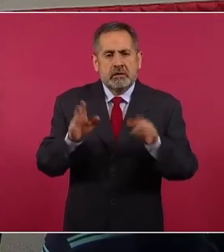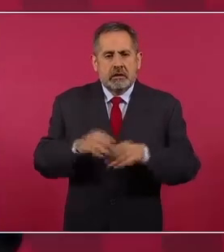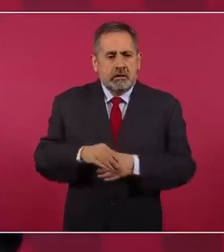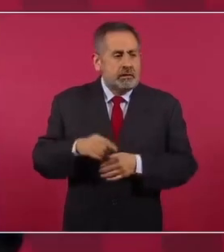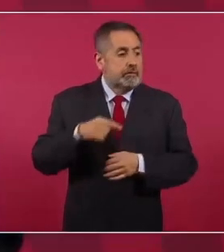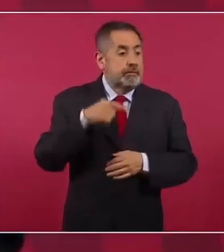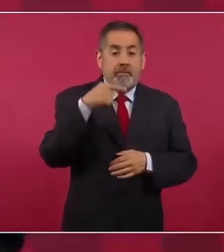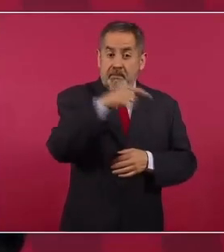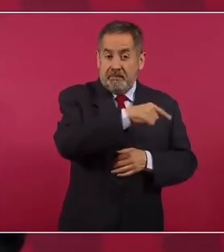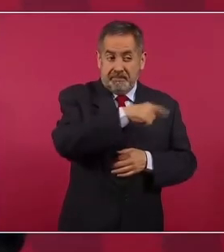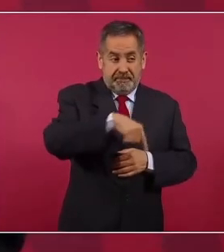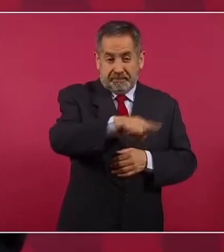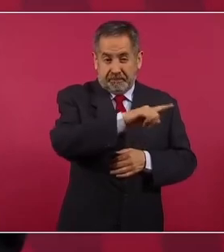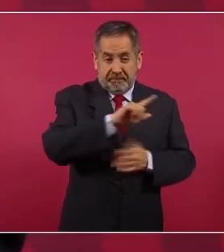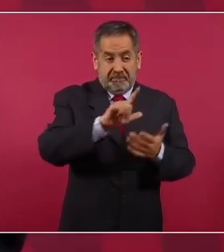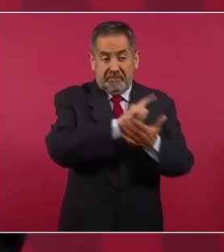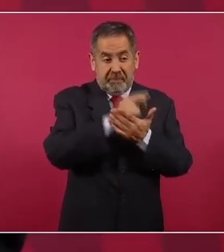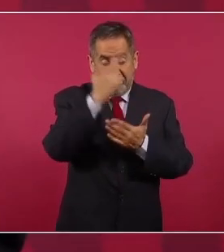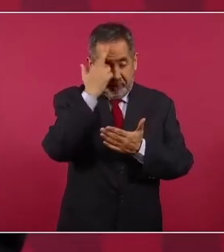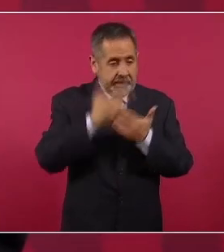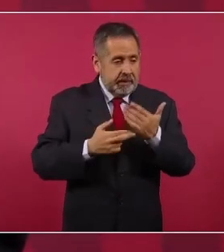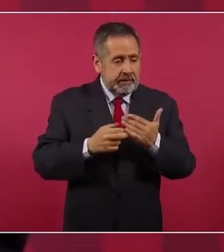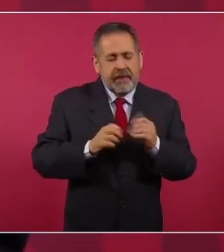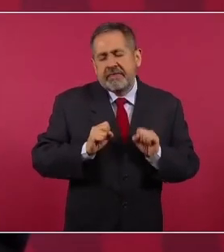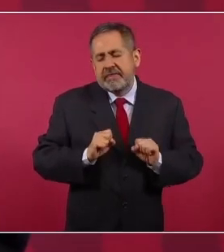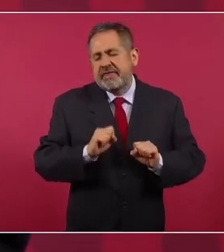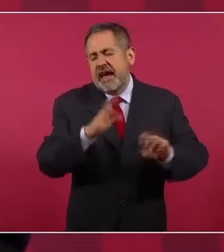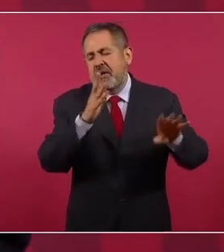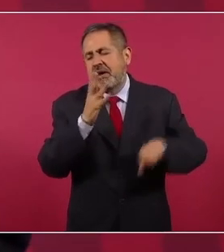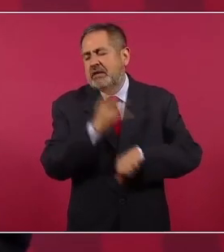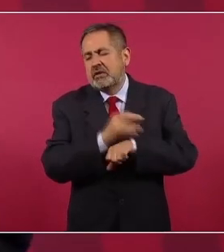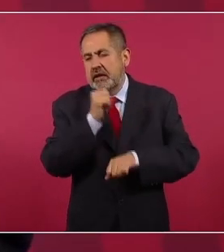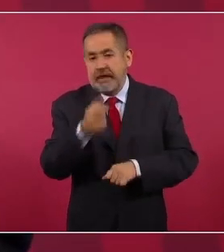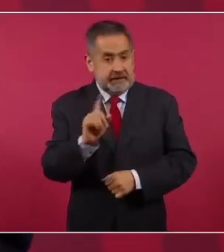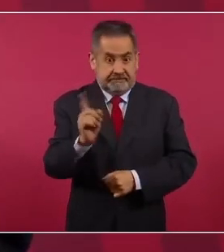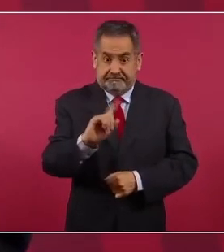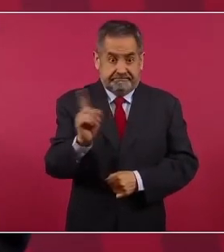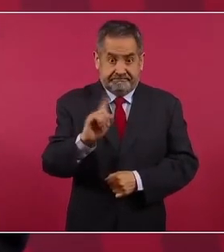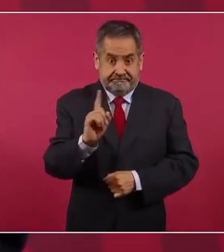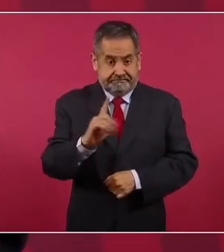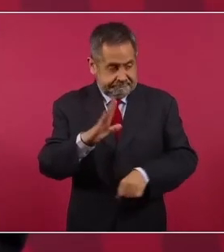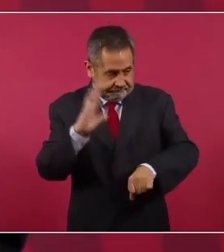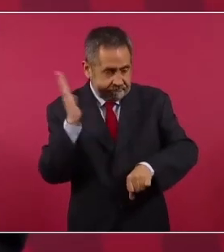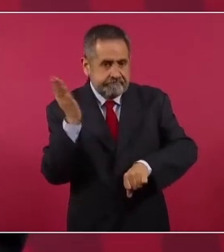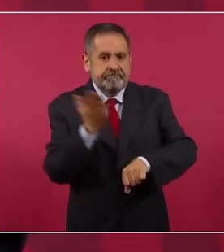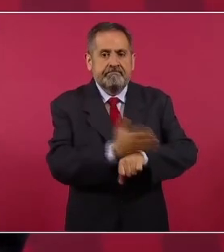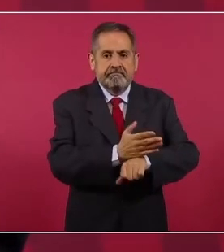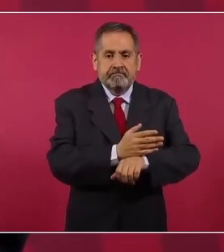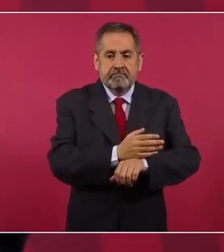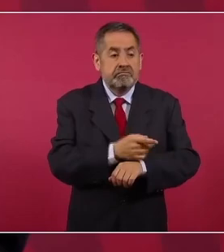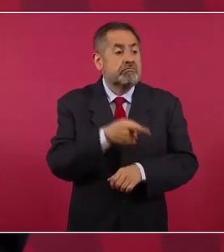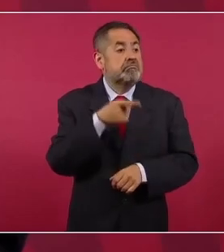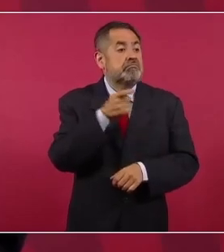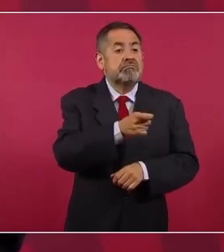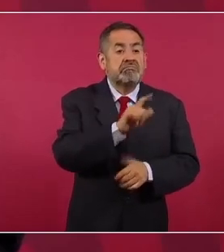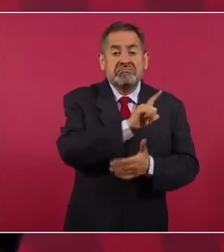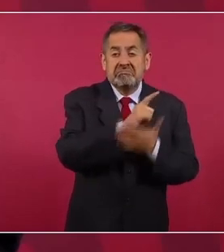delito sin castigo, que el que comete un